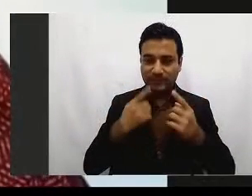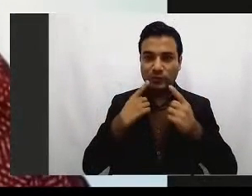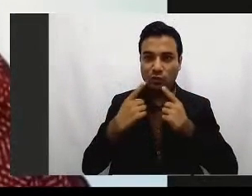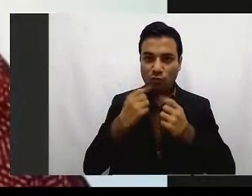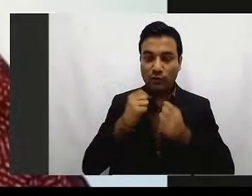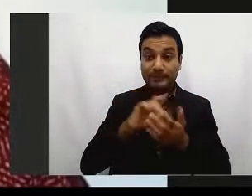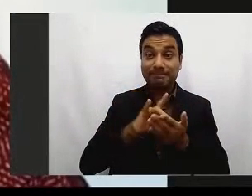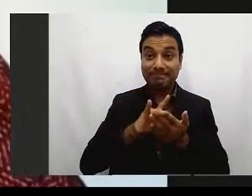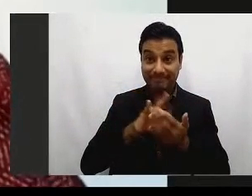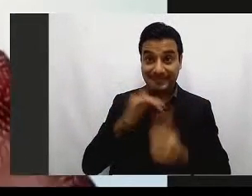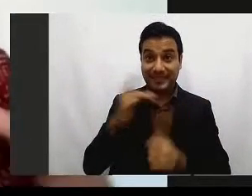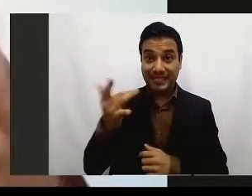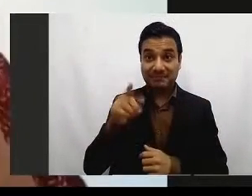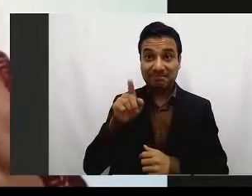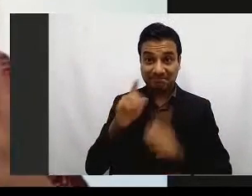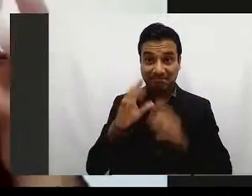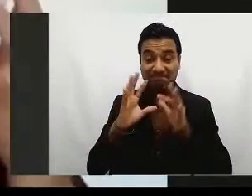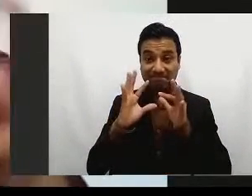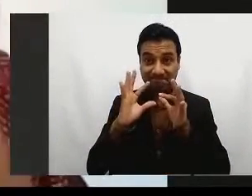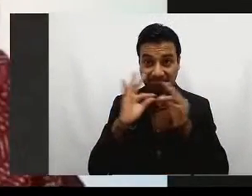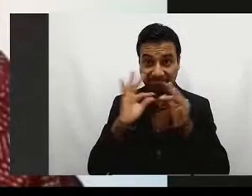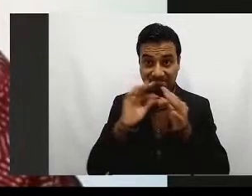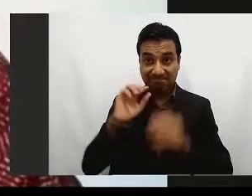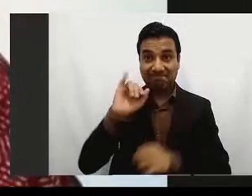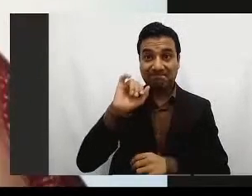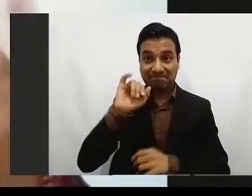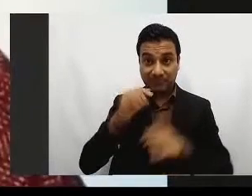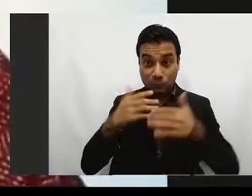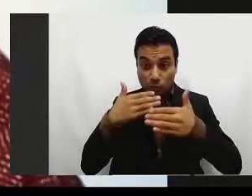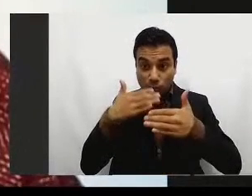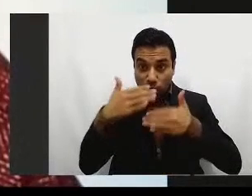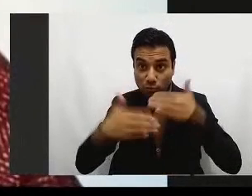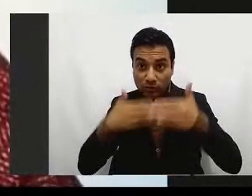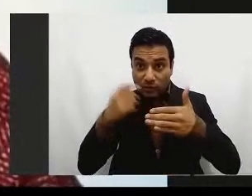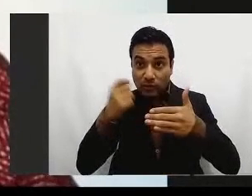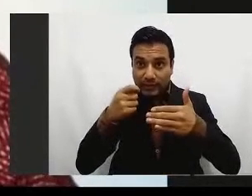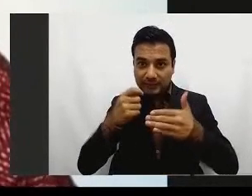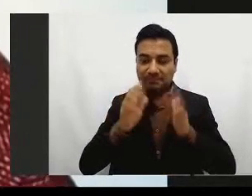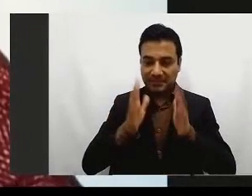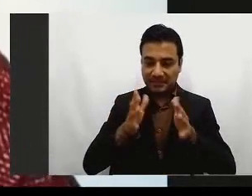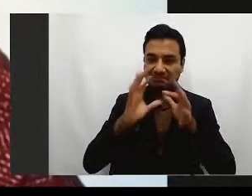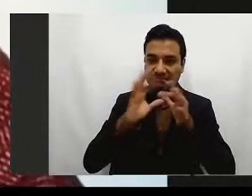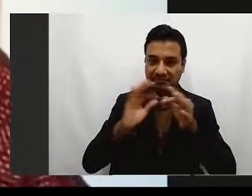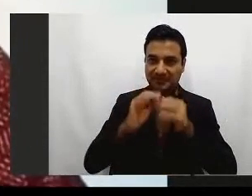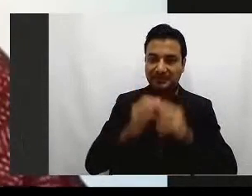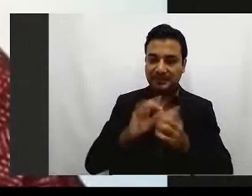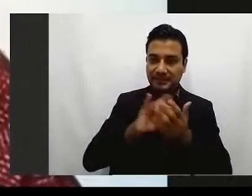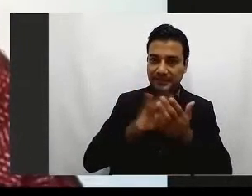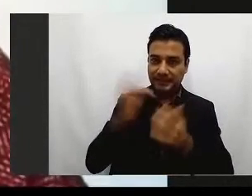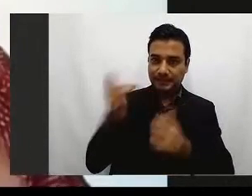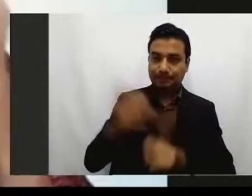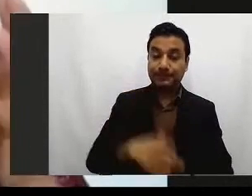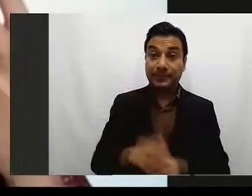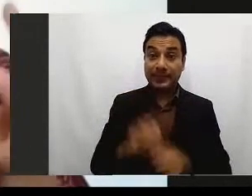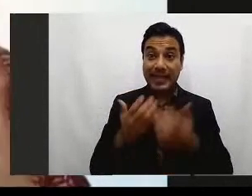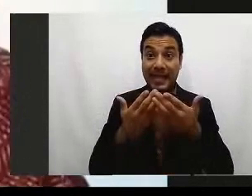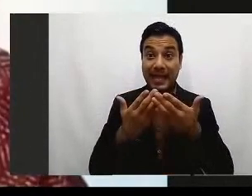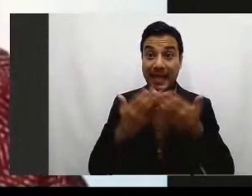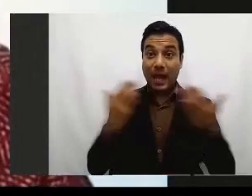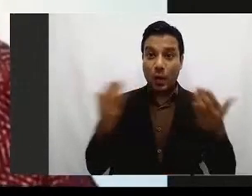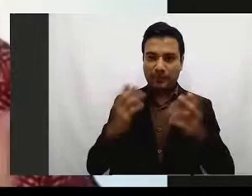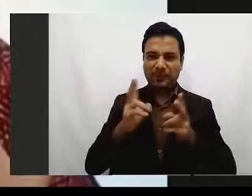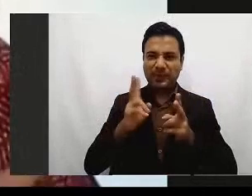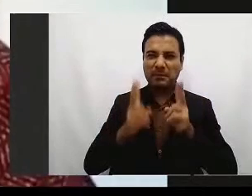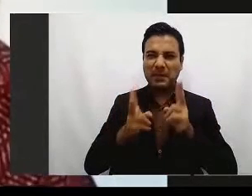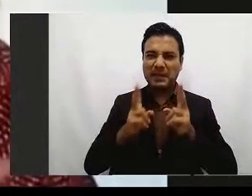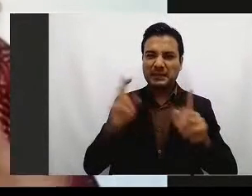agradezco también que nos ayudaras a conceptualizar este proceso y también a Megan y a Isabel. Y pues bueno, ahora ya podemos hablar del proceso en sí, ¿no?